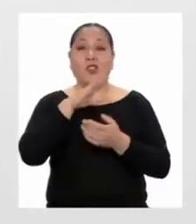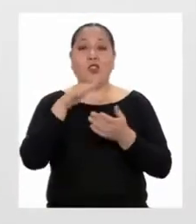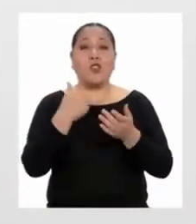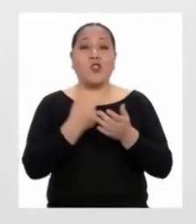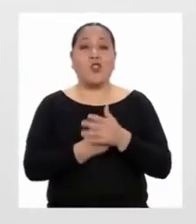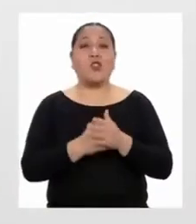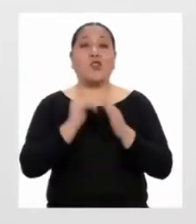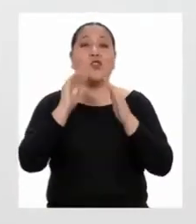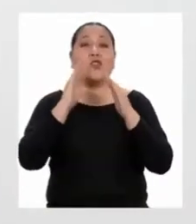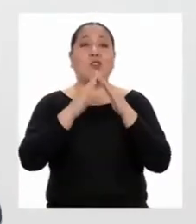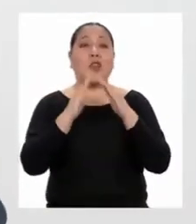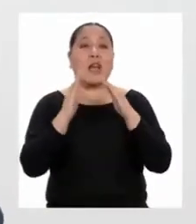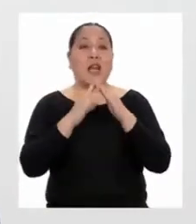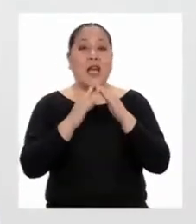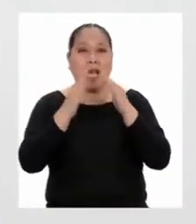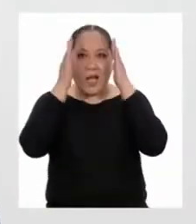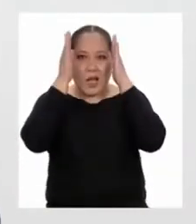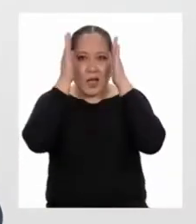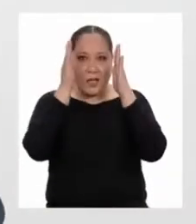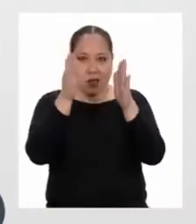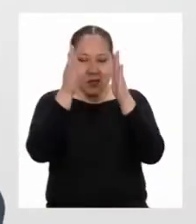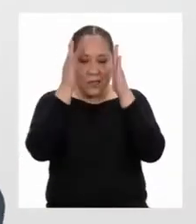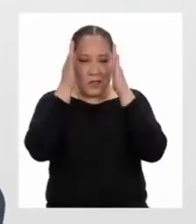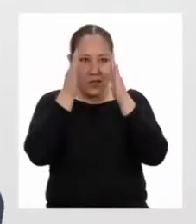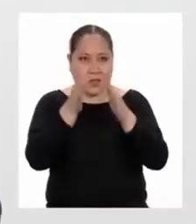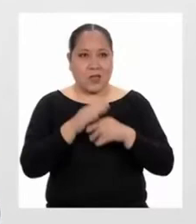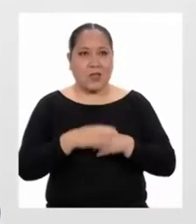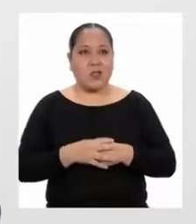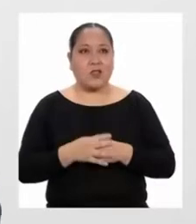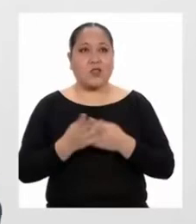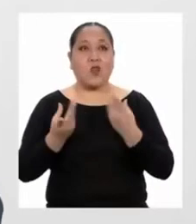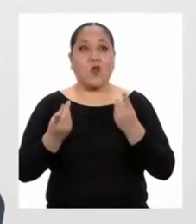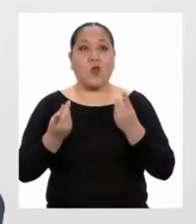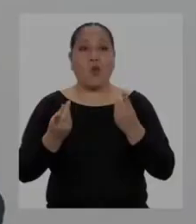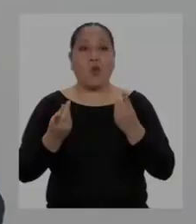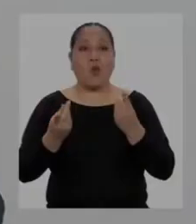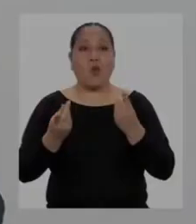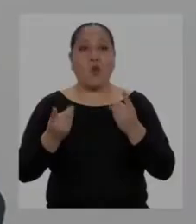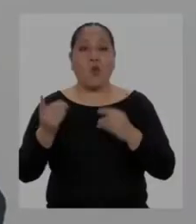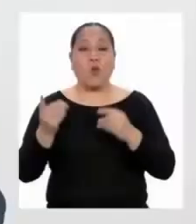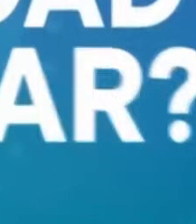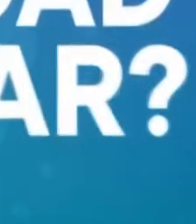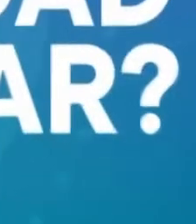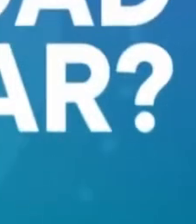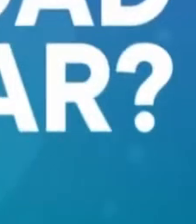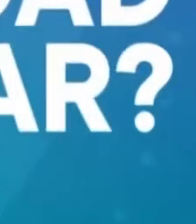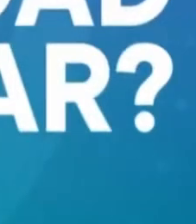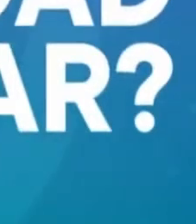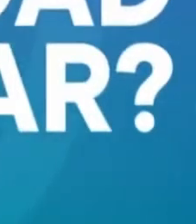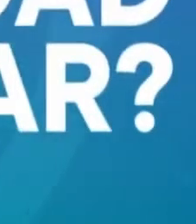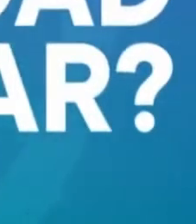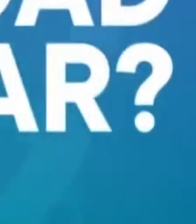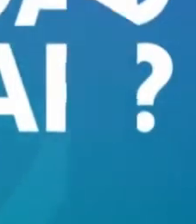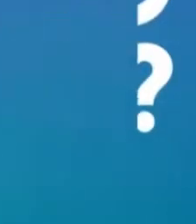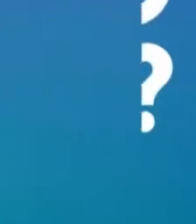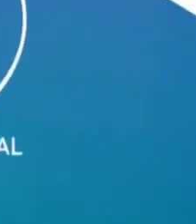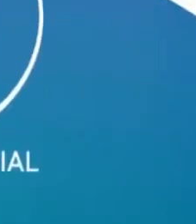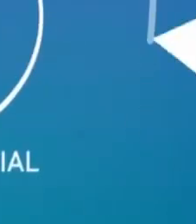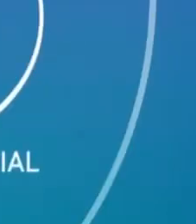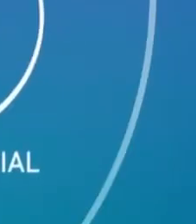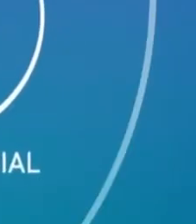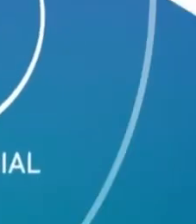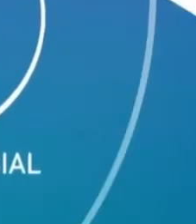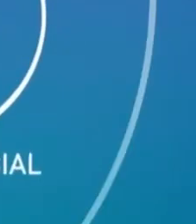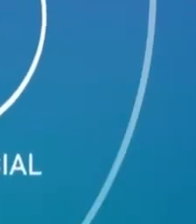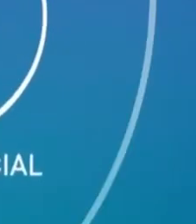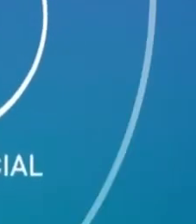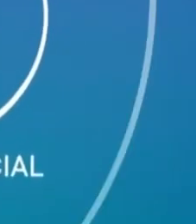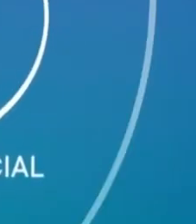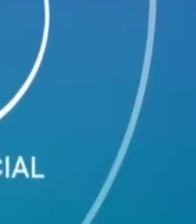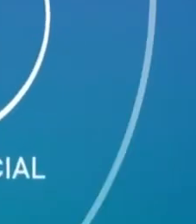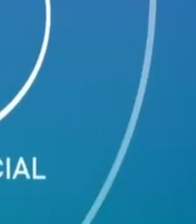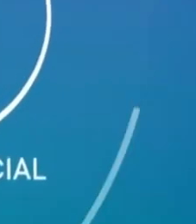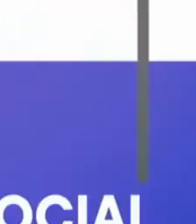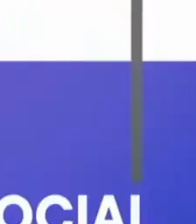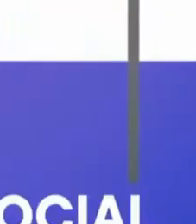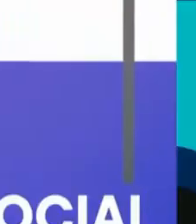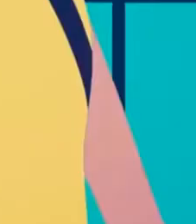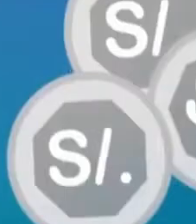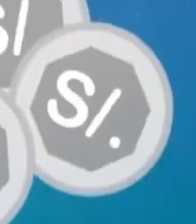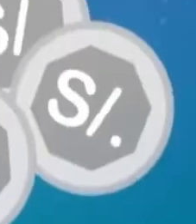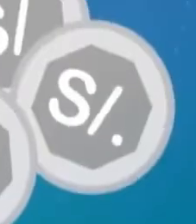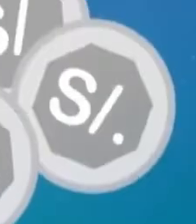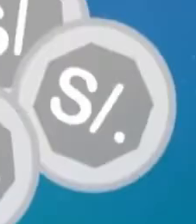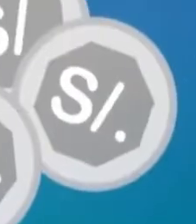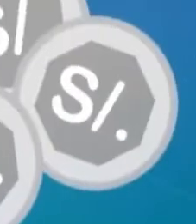casa estén atentas y atentos para cuando regresemos. ¿Necesidad de viajar? Recuerda que solo podrás hacerlo